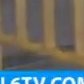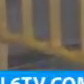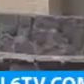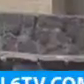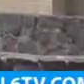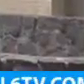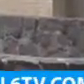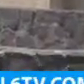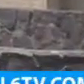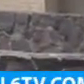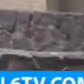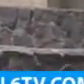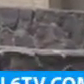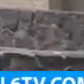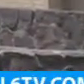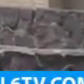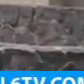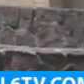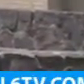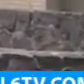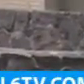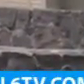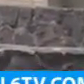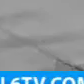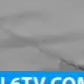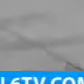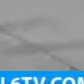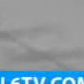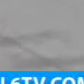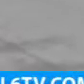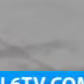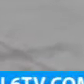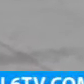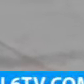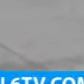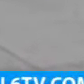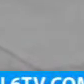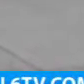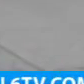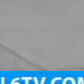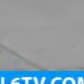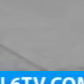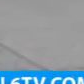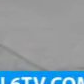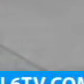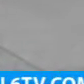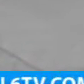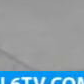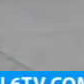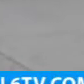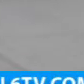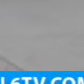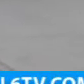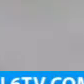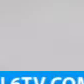según reportes, pues en la Ciudad de México hay 31 hospitales COVID que están al 100% de su capacidad en camas generales, mientras que en el